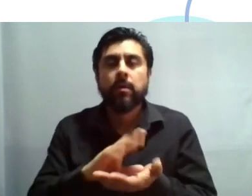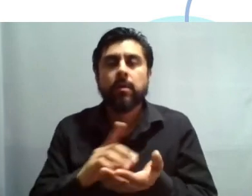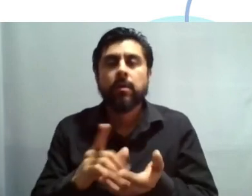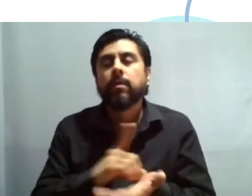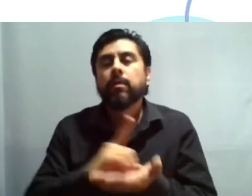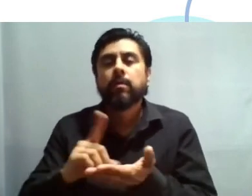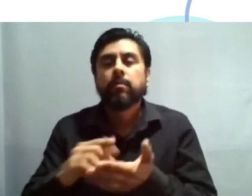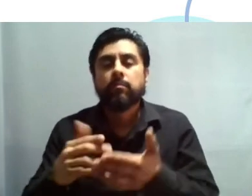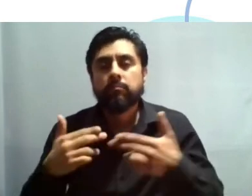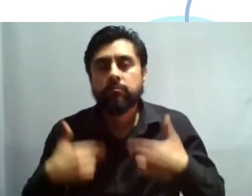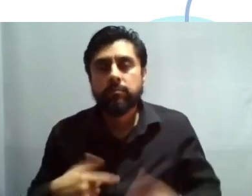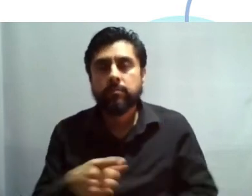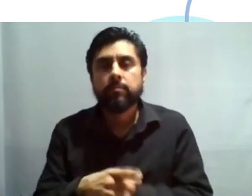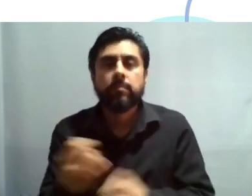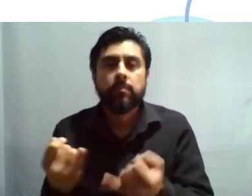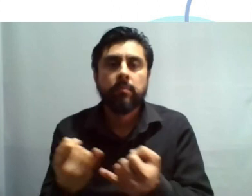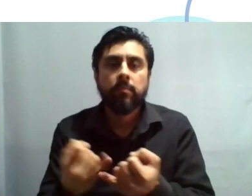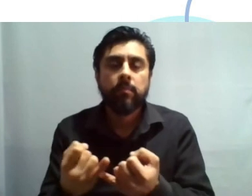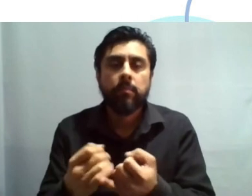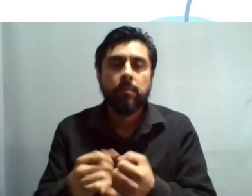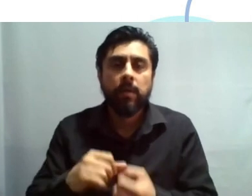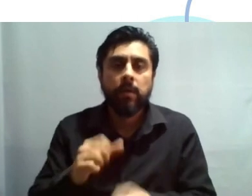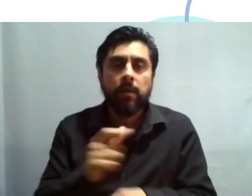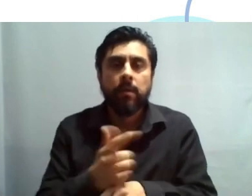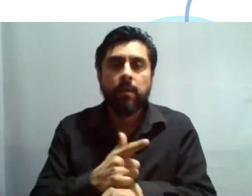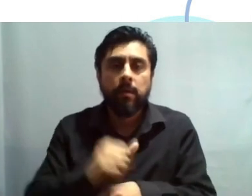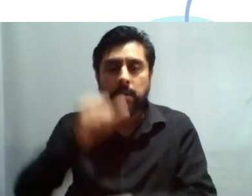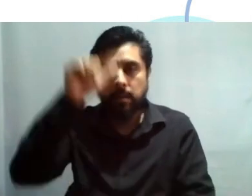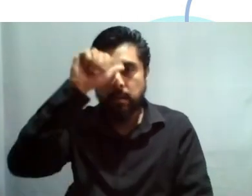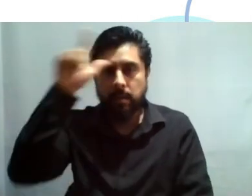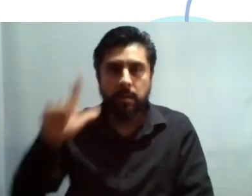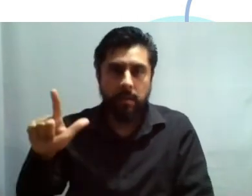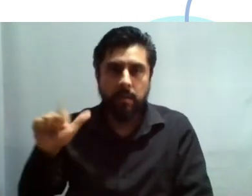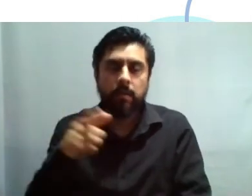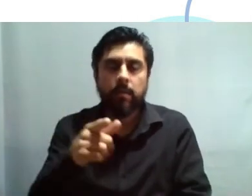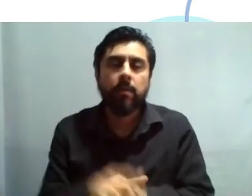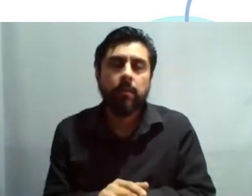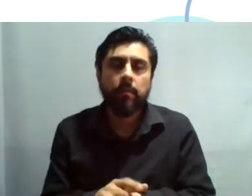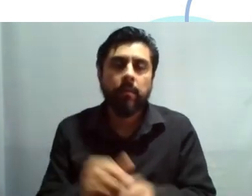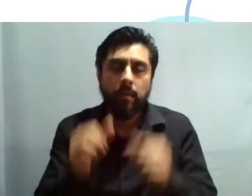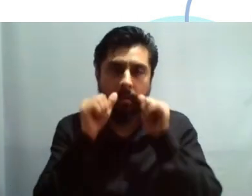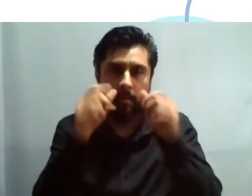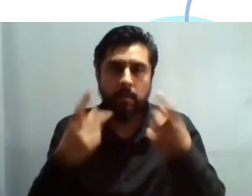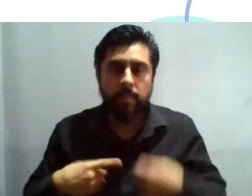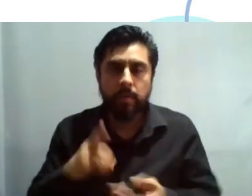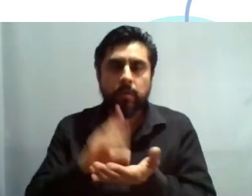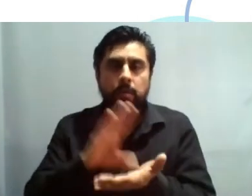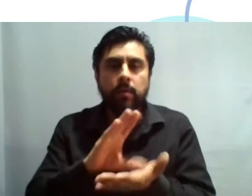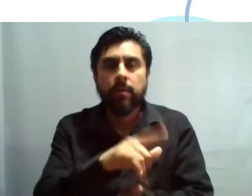a la licenciada Ana Lilia Moreno, coordinadora de atención a personas con discapacidad, y por supuesto